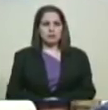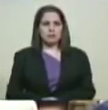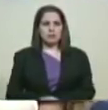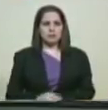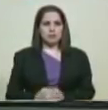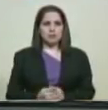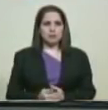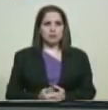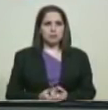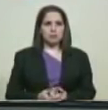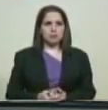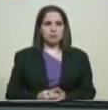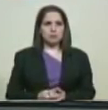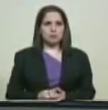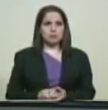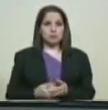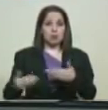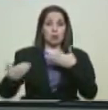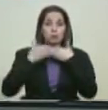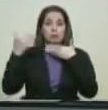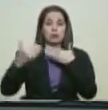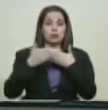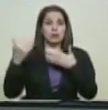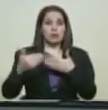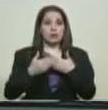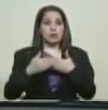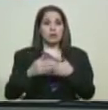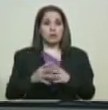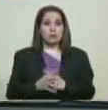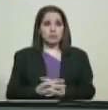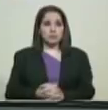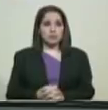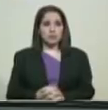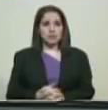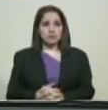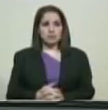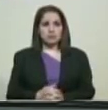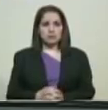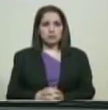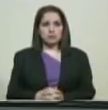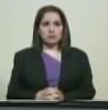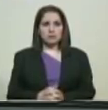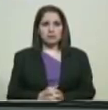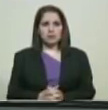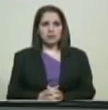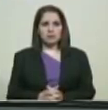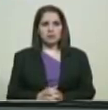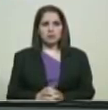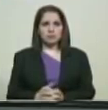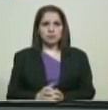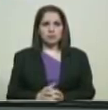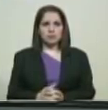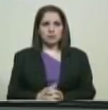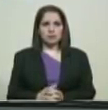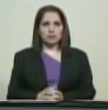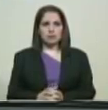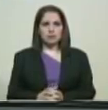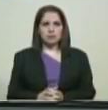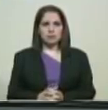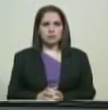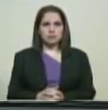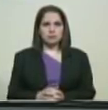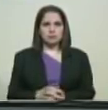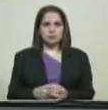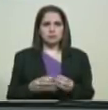Y en ese sentido se montó una agresión con una primera línea de mentiras y una segunda línea,